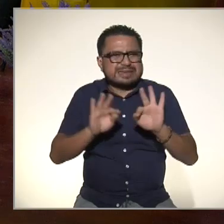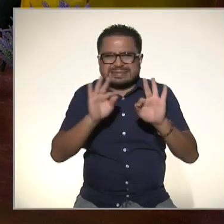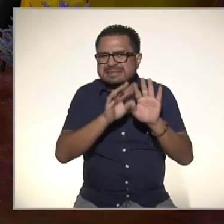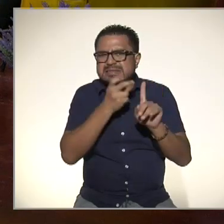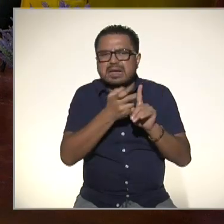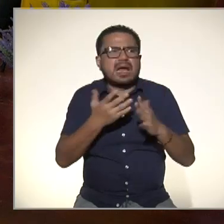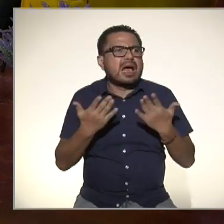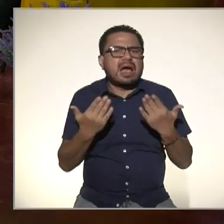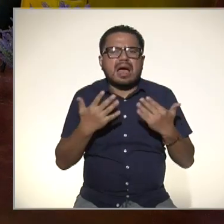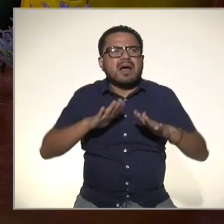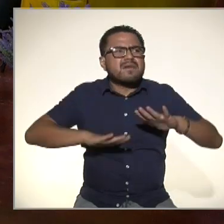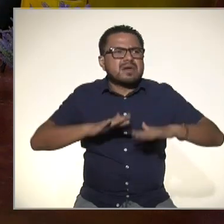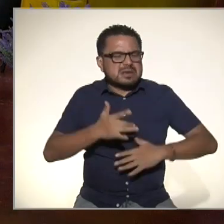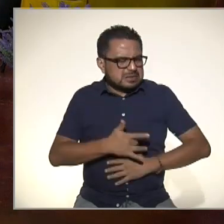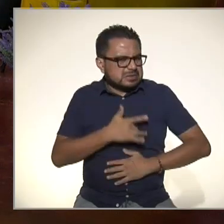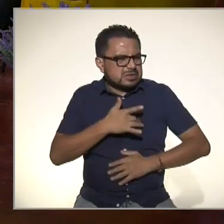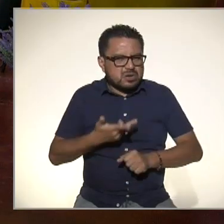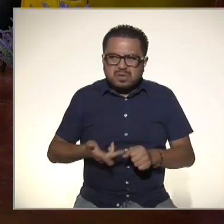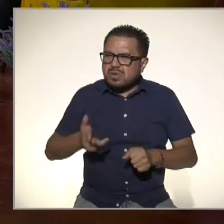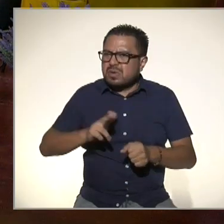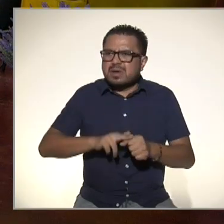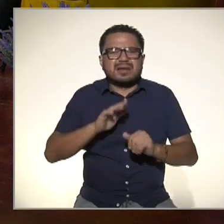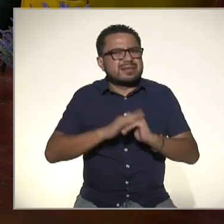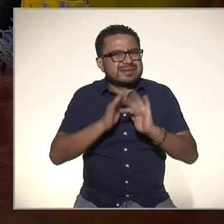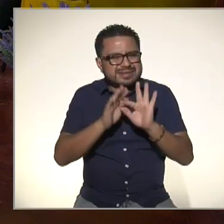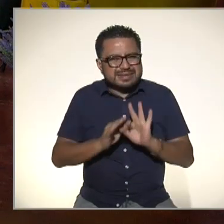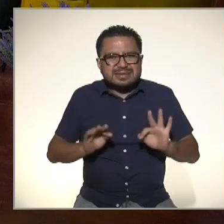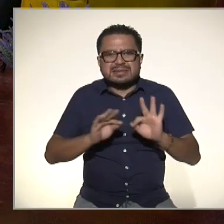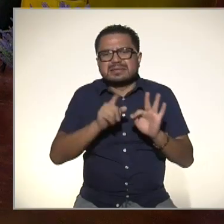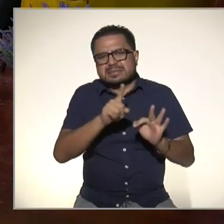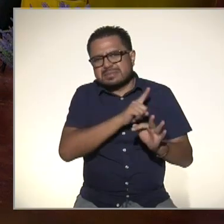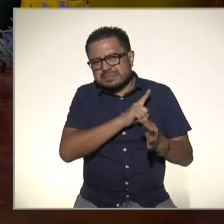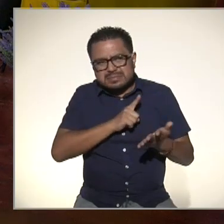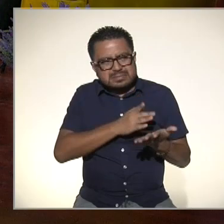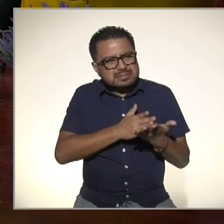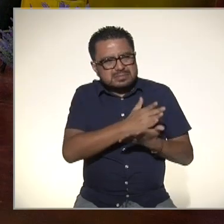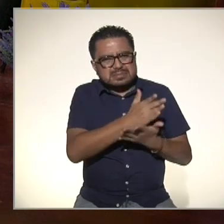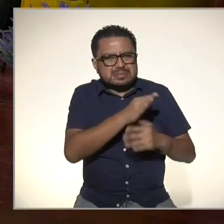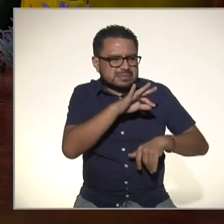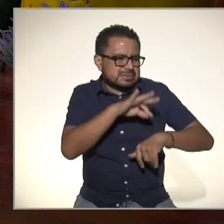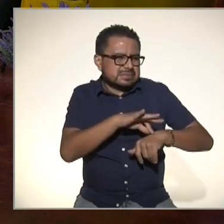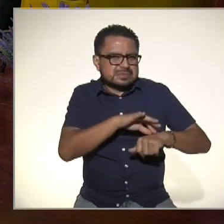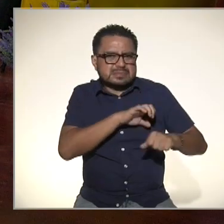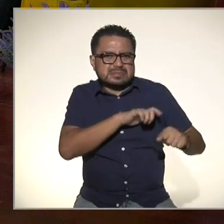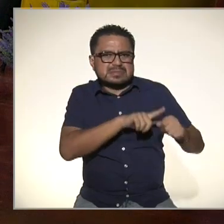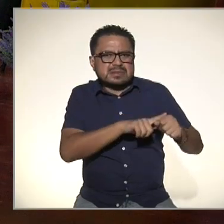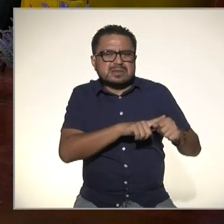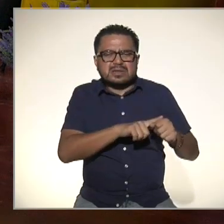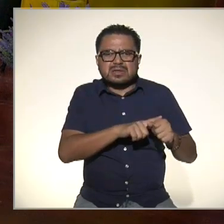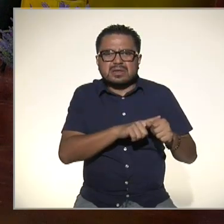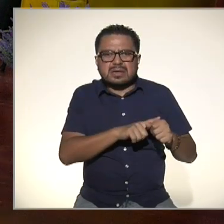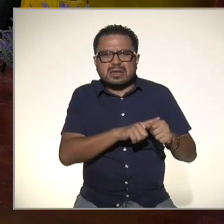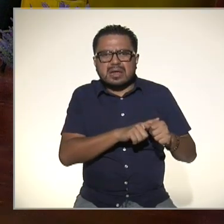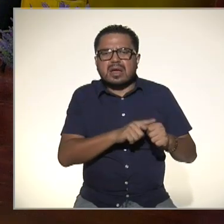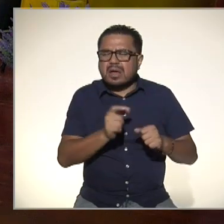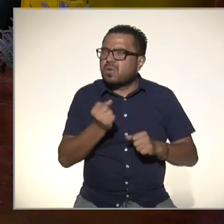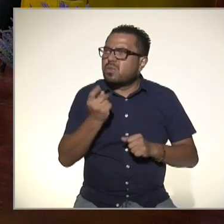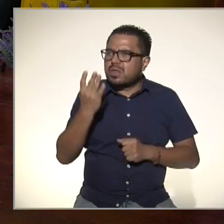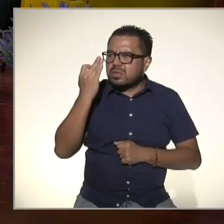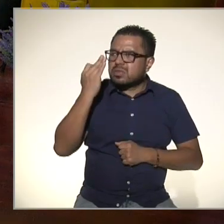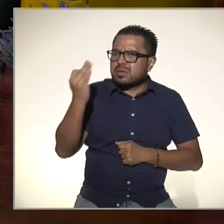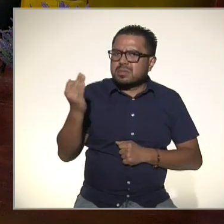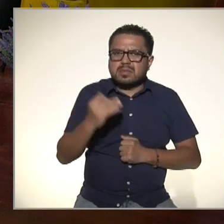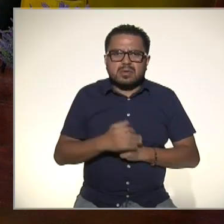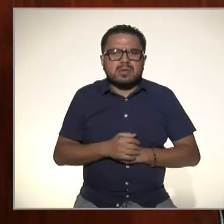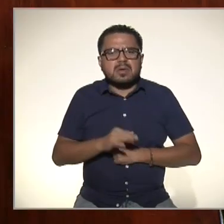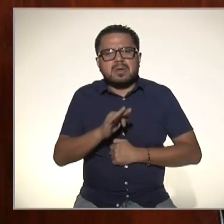no tengan alguna manifestación clínica, es importante que visiten al especialista, en este caso al urólogo. ¿Periódicamente cada cuánto?